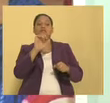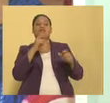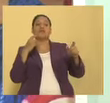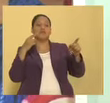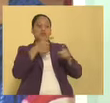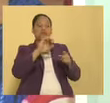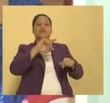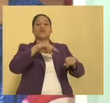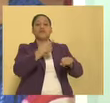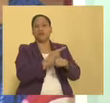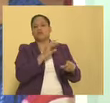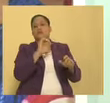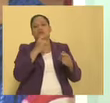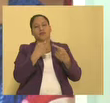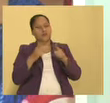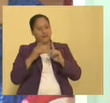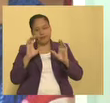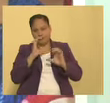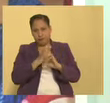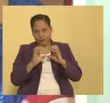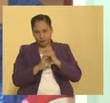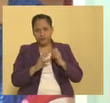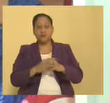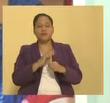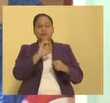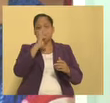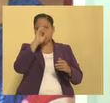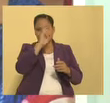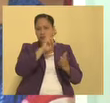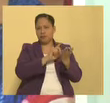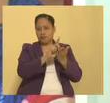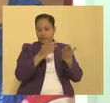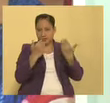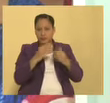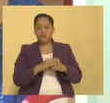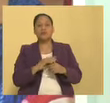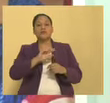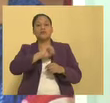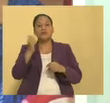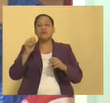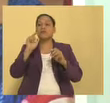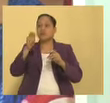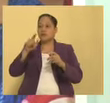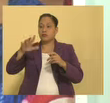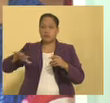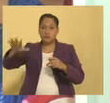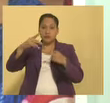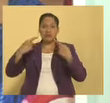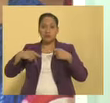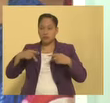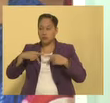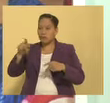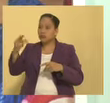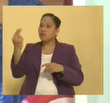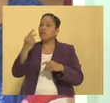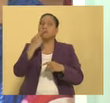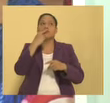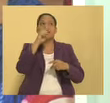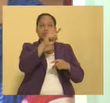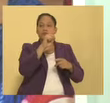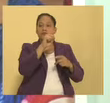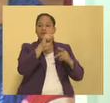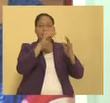hubo lesiones, etcétera, etcétera. Otra de las facultades es orientar a la ciudadanía para que se lleven a cabo las quejas ante las